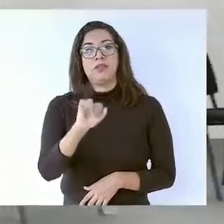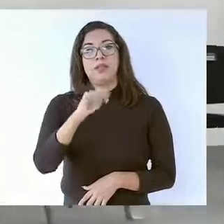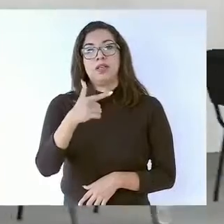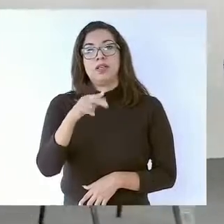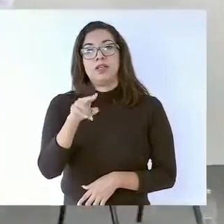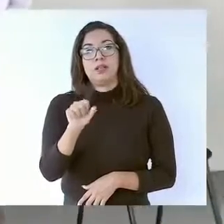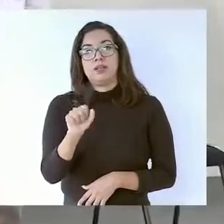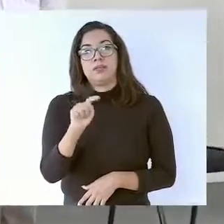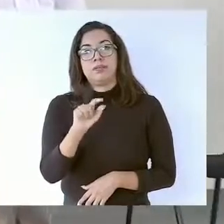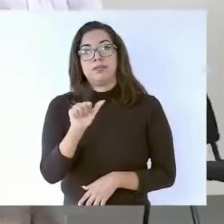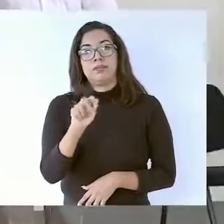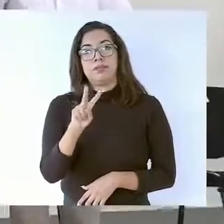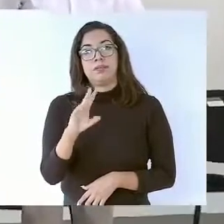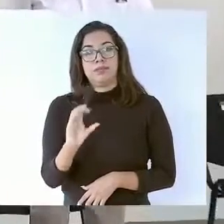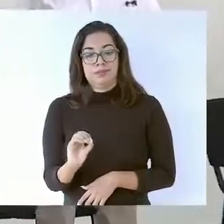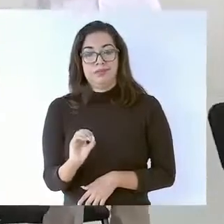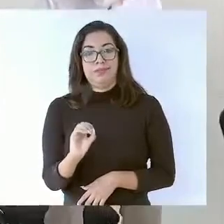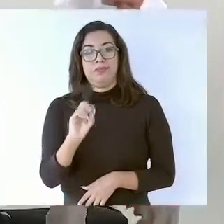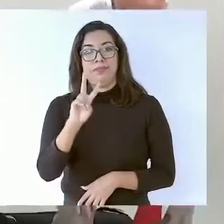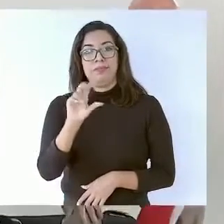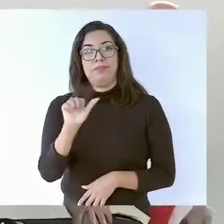Suárez.